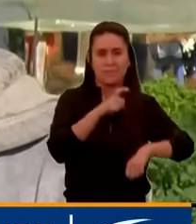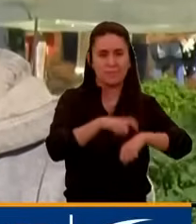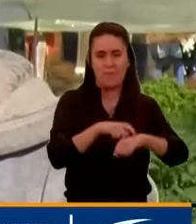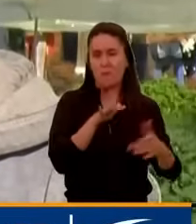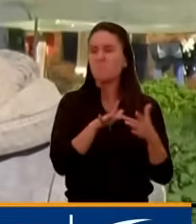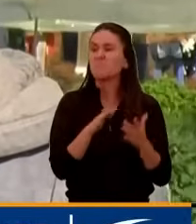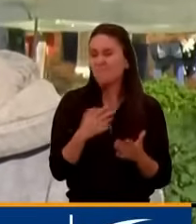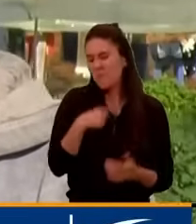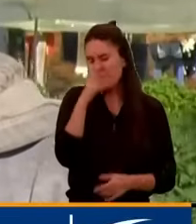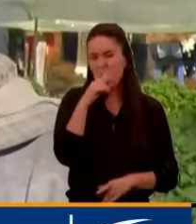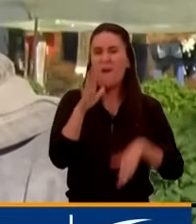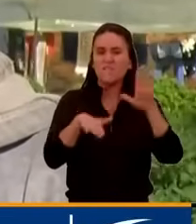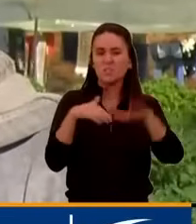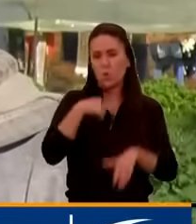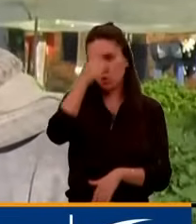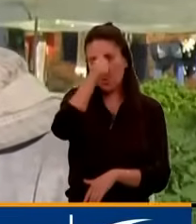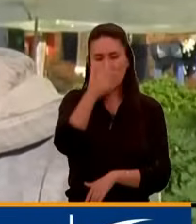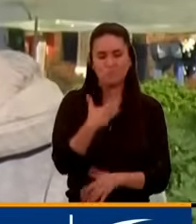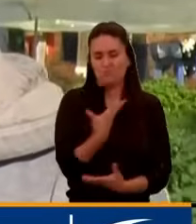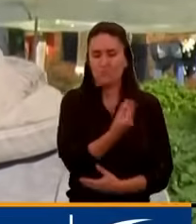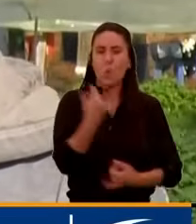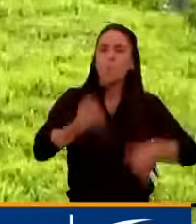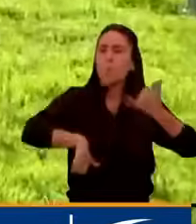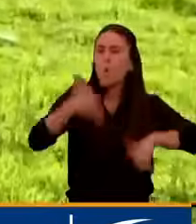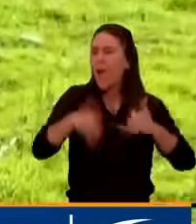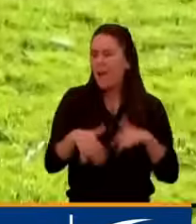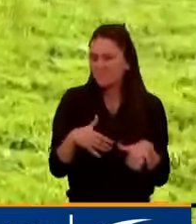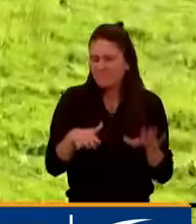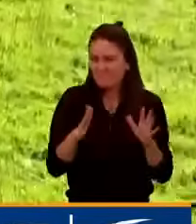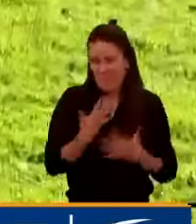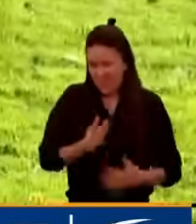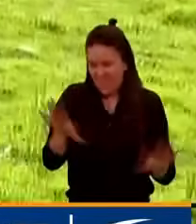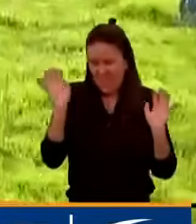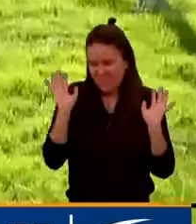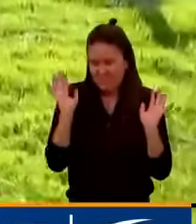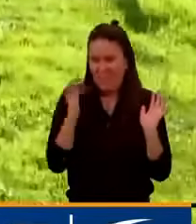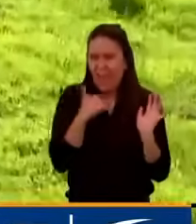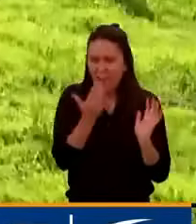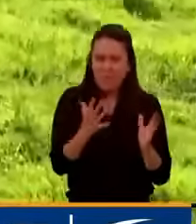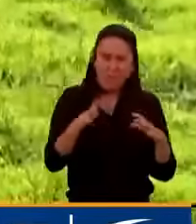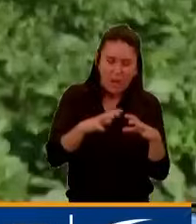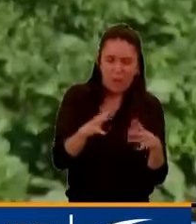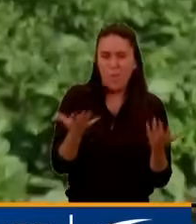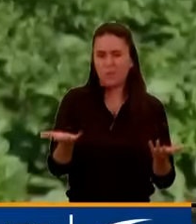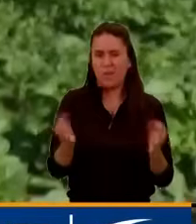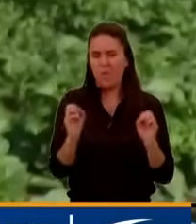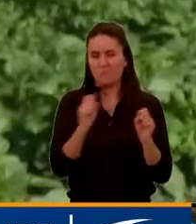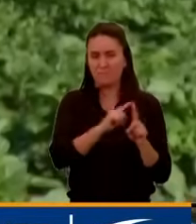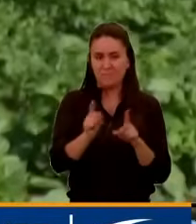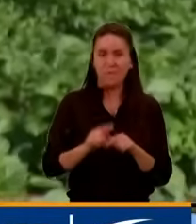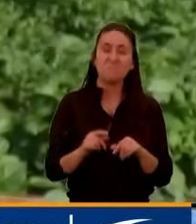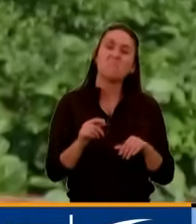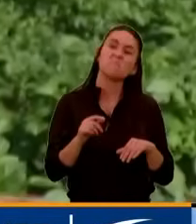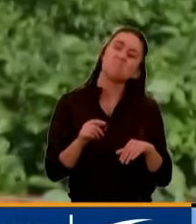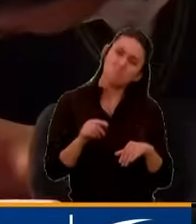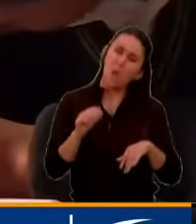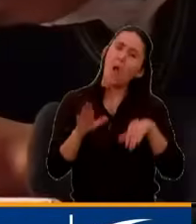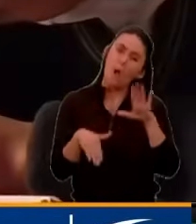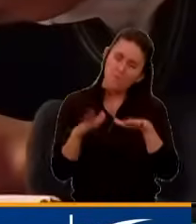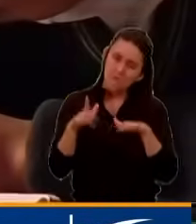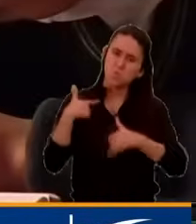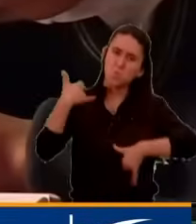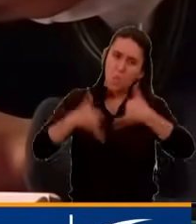jugamos, a los domingos jugamos, a cualquier cosita nos ponemos a jugar balón. Pues a veces jugamos, me ayuda a hacer